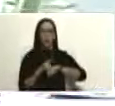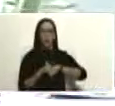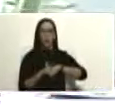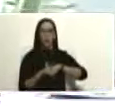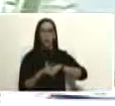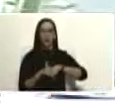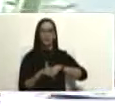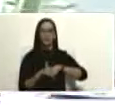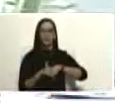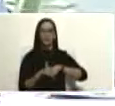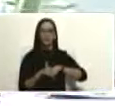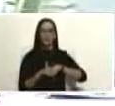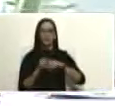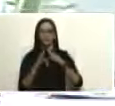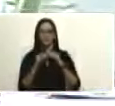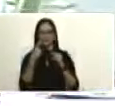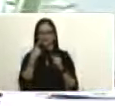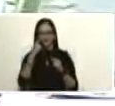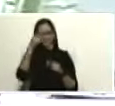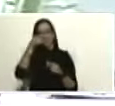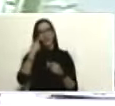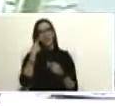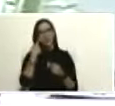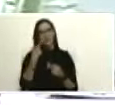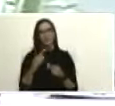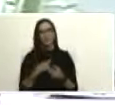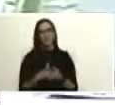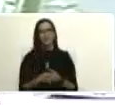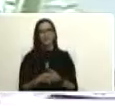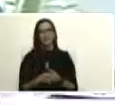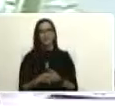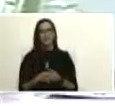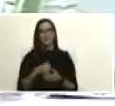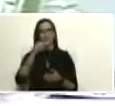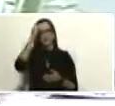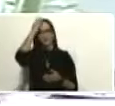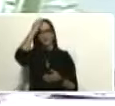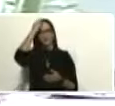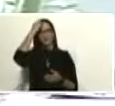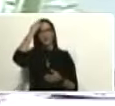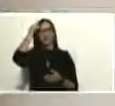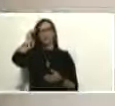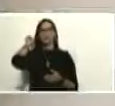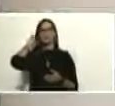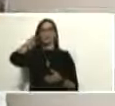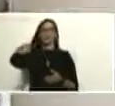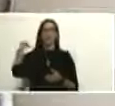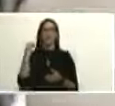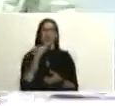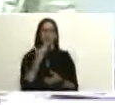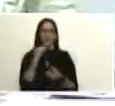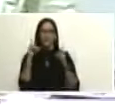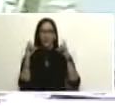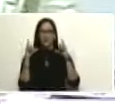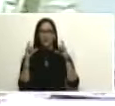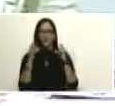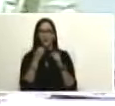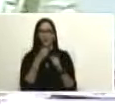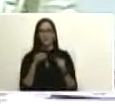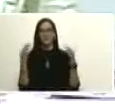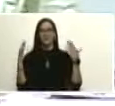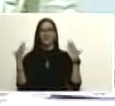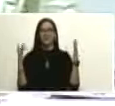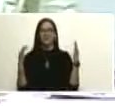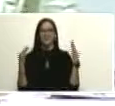mundo mosca, ¿verdad? Sí. Bueno. ¿Sí va? Sí va. Bueno. Sí va, sí. Ahora nos tomamos la foto. Bueno, gracias, presidente. Un aplauso para estas